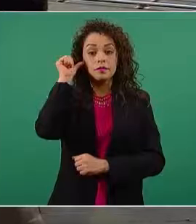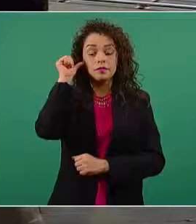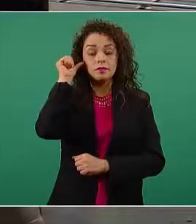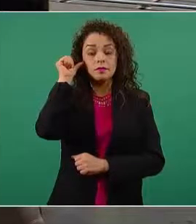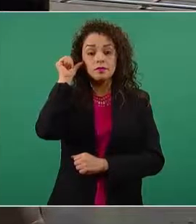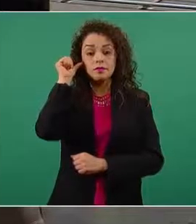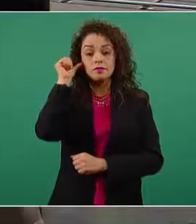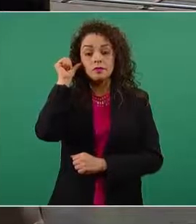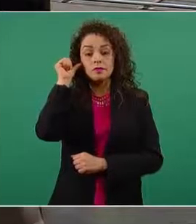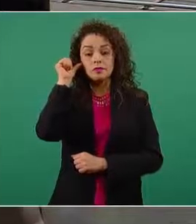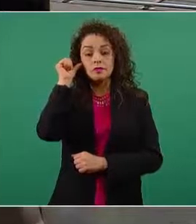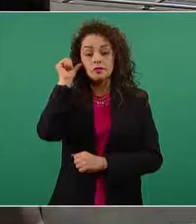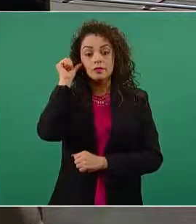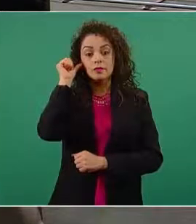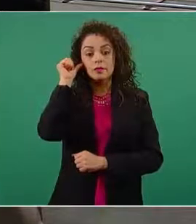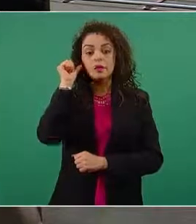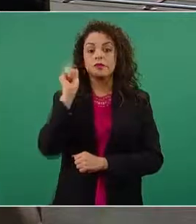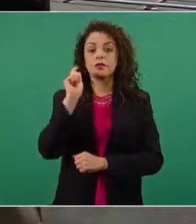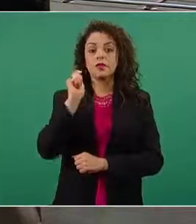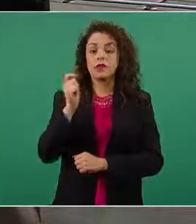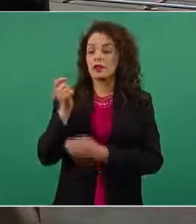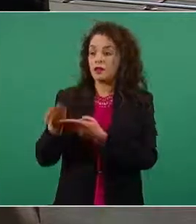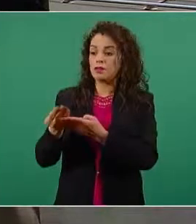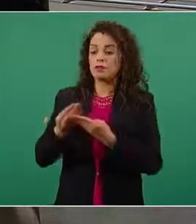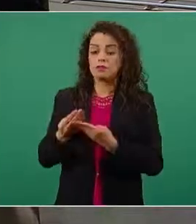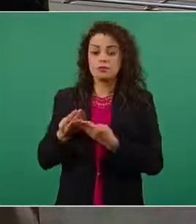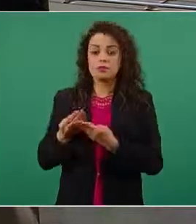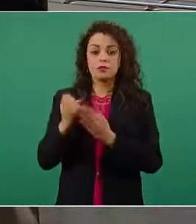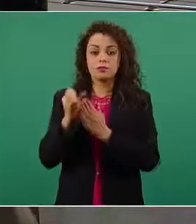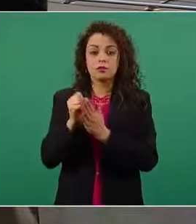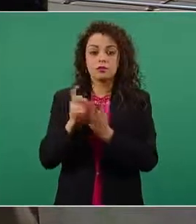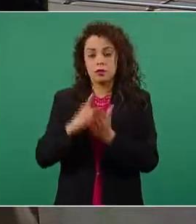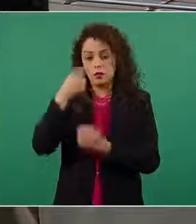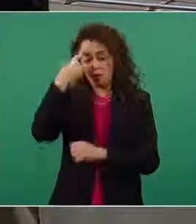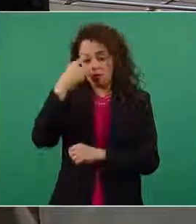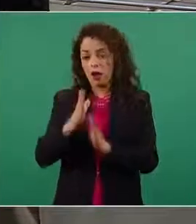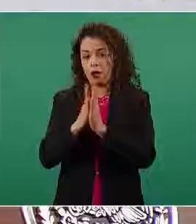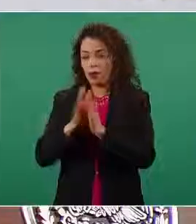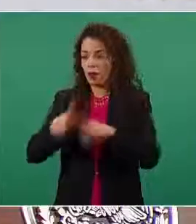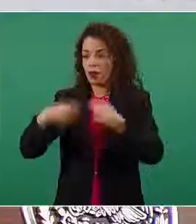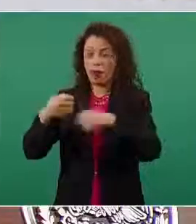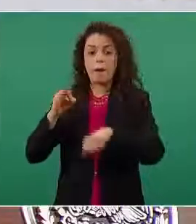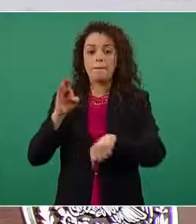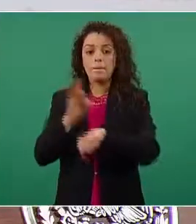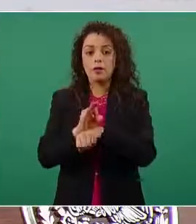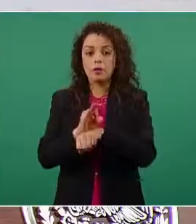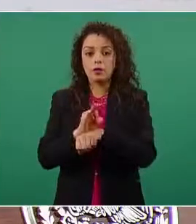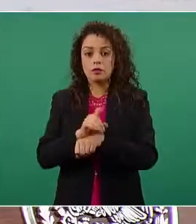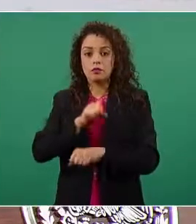recibió una solicitud de protección de una legisladora federal,